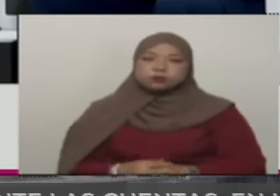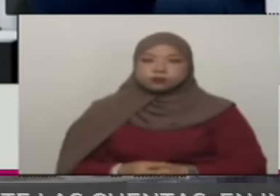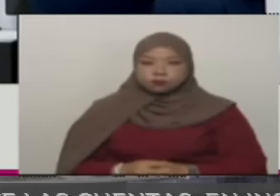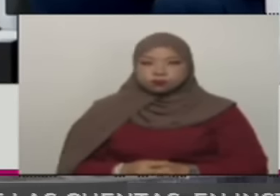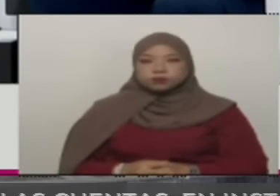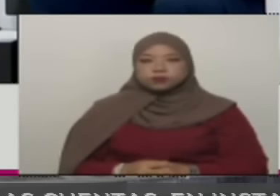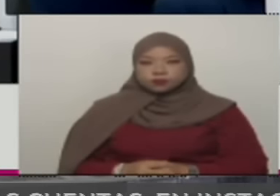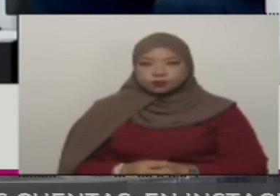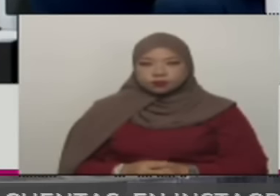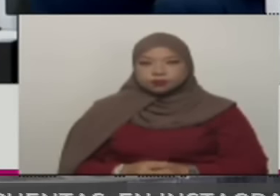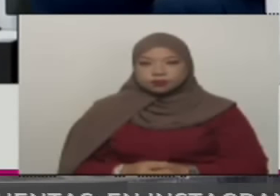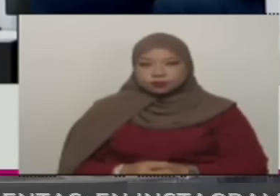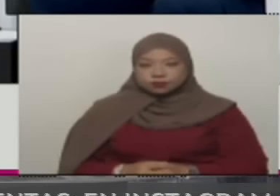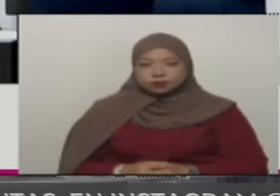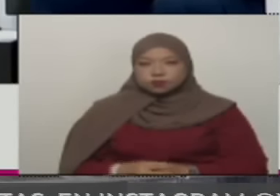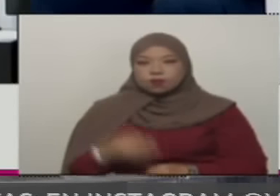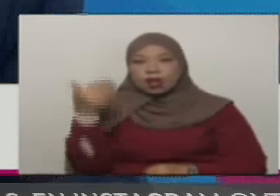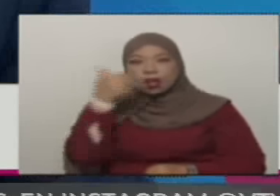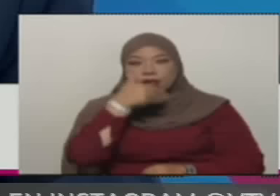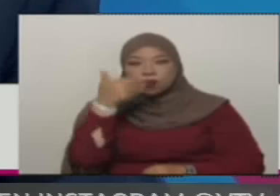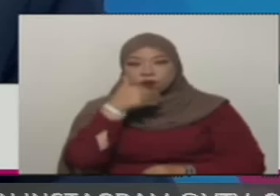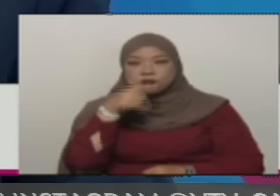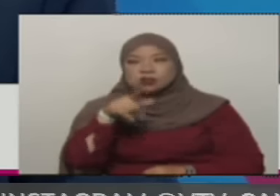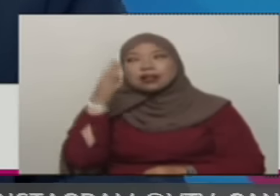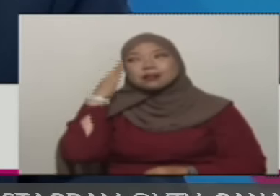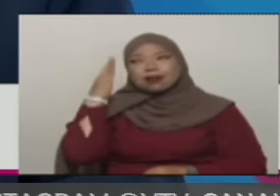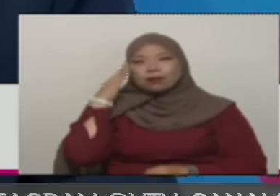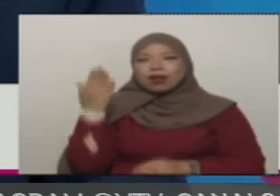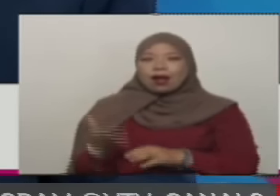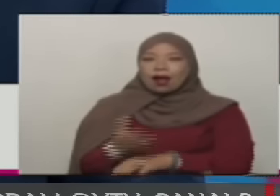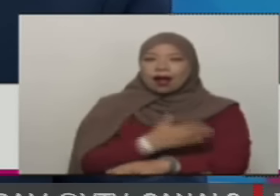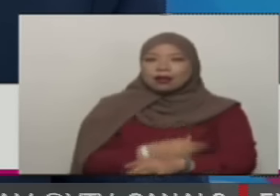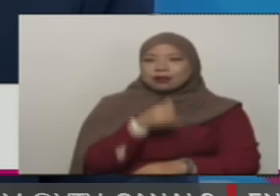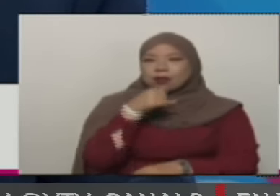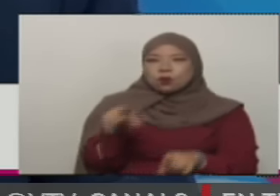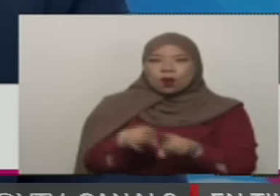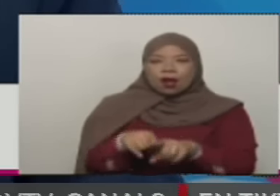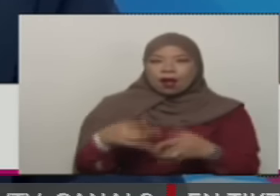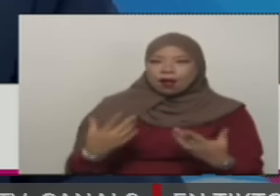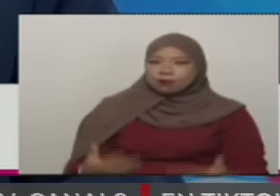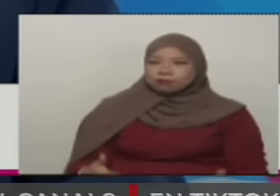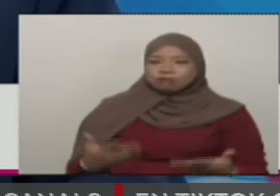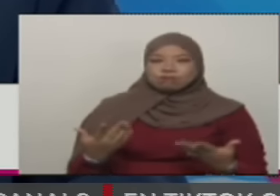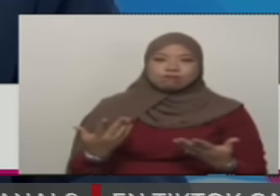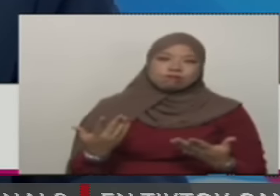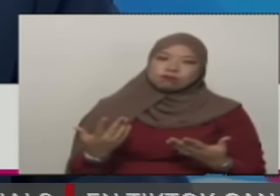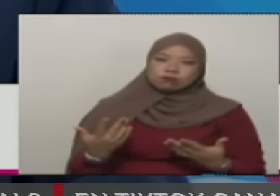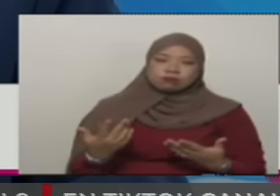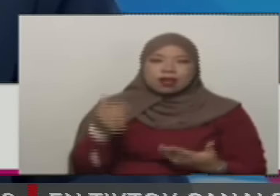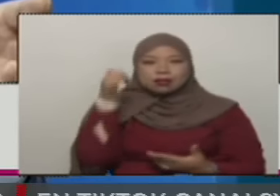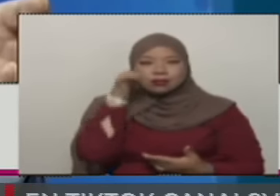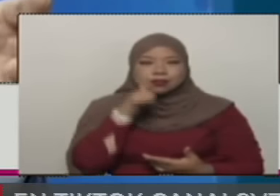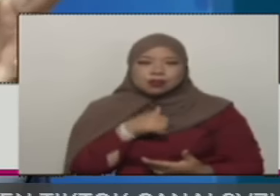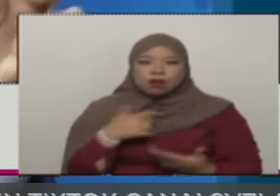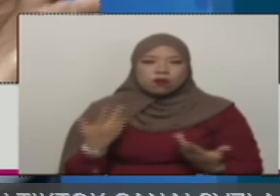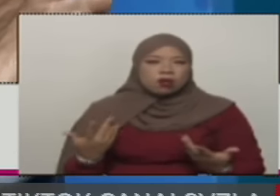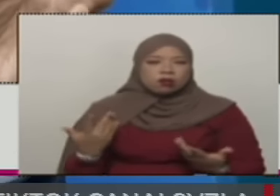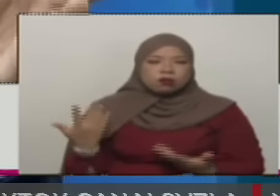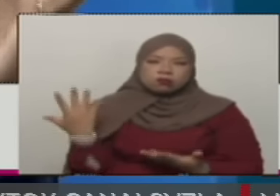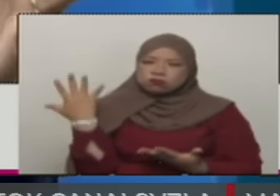Cuando llega esta carta, esto era crónica de una muerte anunciada. El paso que venía... ¿Y qué pasó el sábado? O